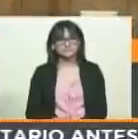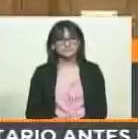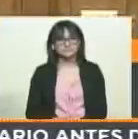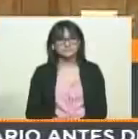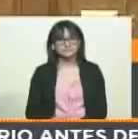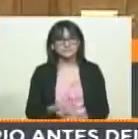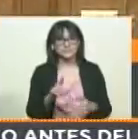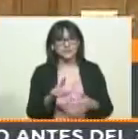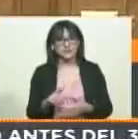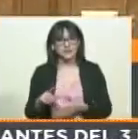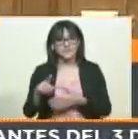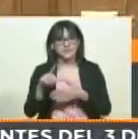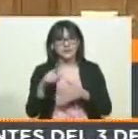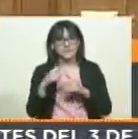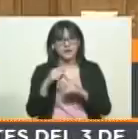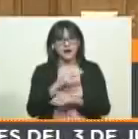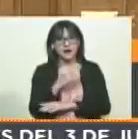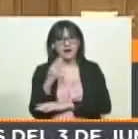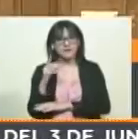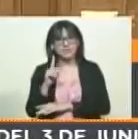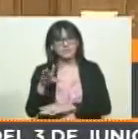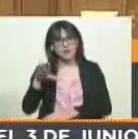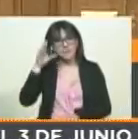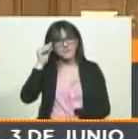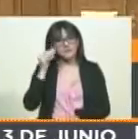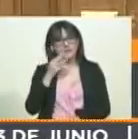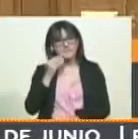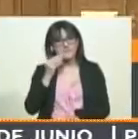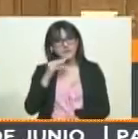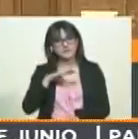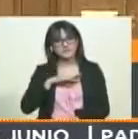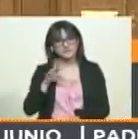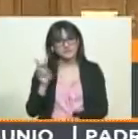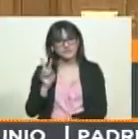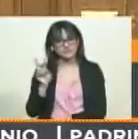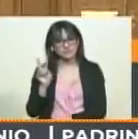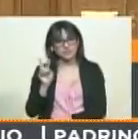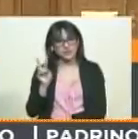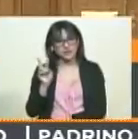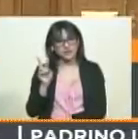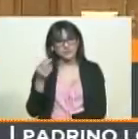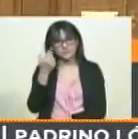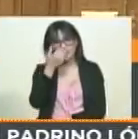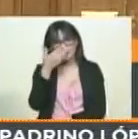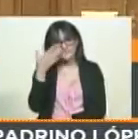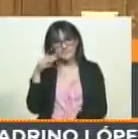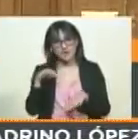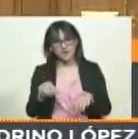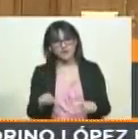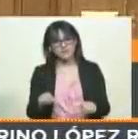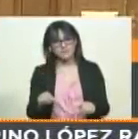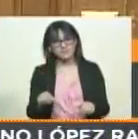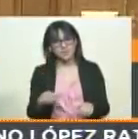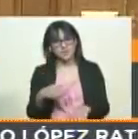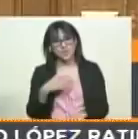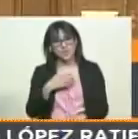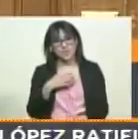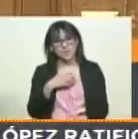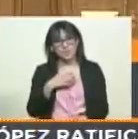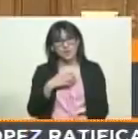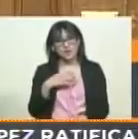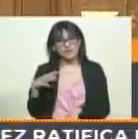América Latina y el Caribe debían aprender de la experiencia venezolana, porque al imperialismo no se puede ceder ni un